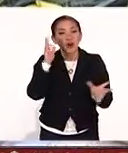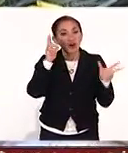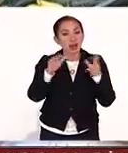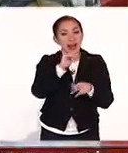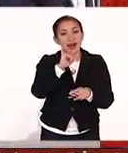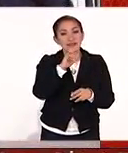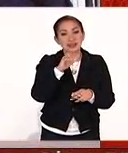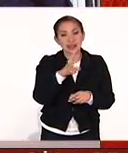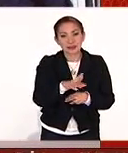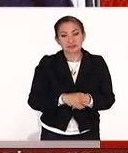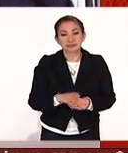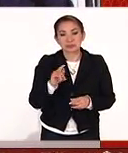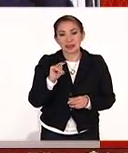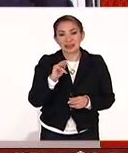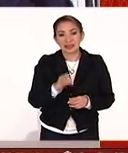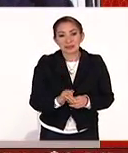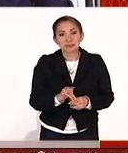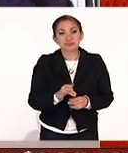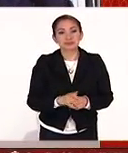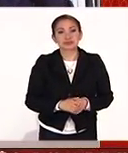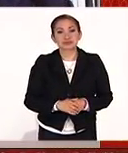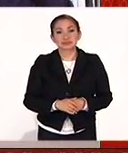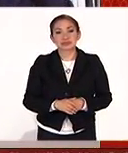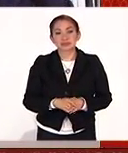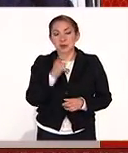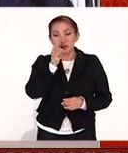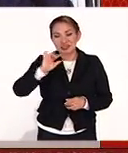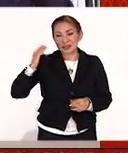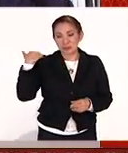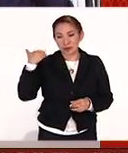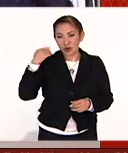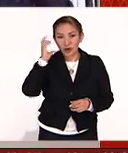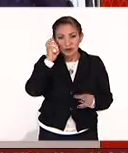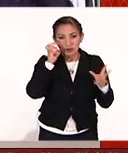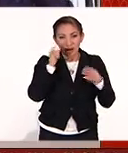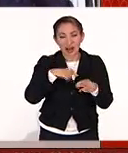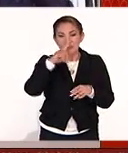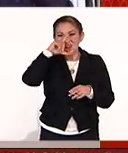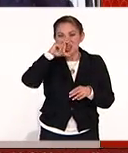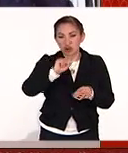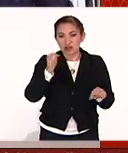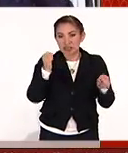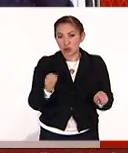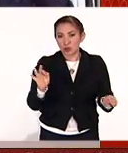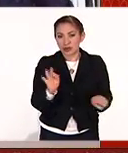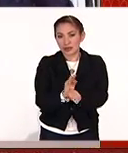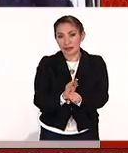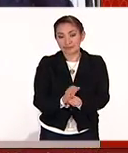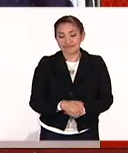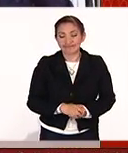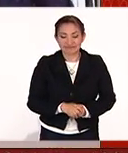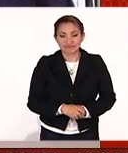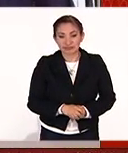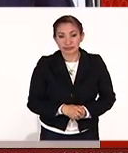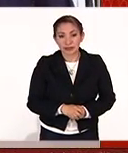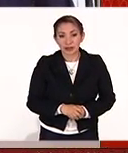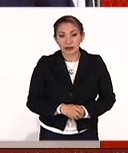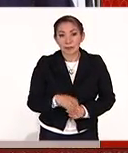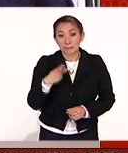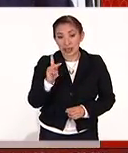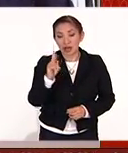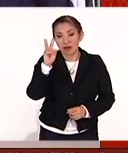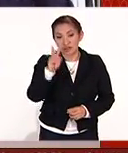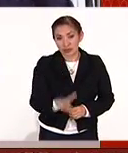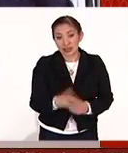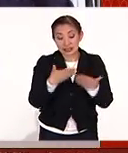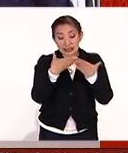estás? Eh, Pati. por lo que te acabamos de escuchar, falló la seguridad en este caso. Pero, y sin